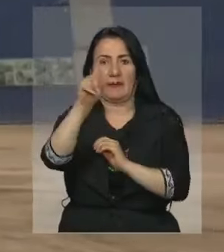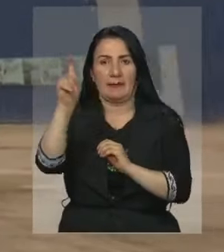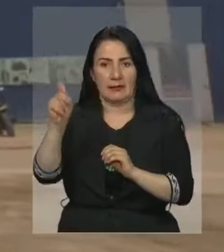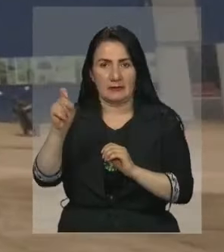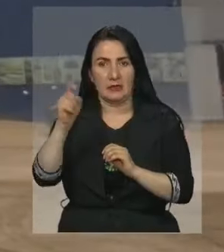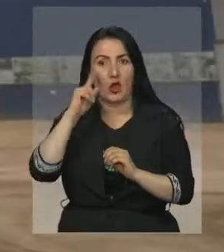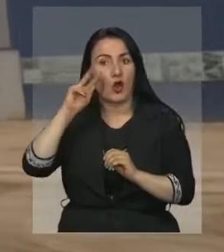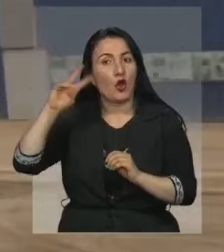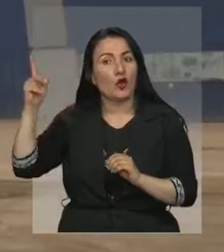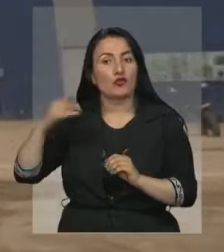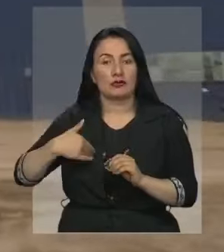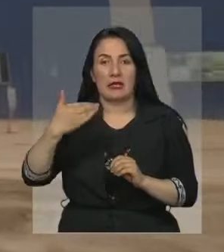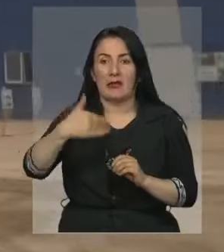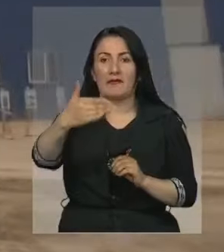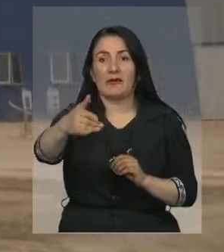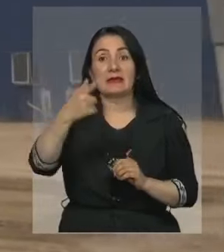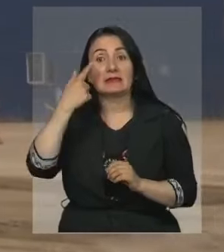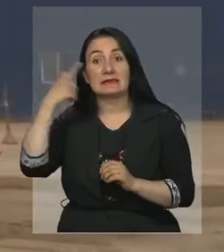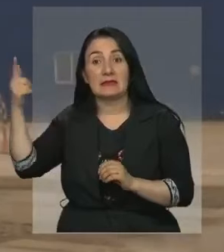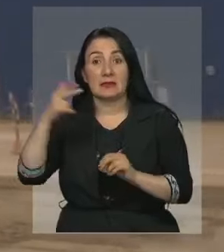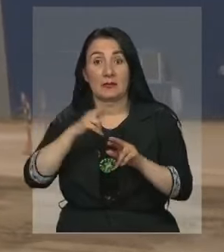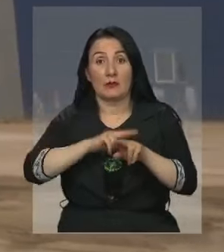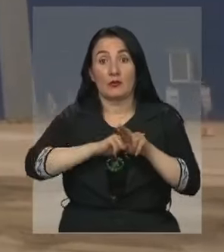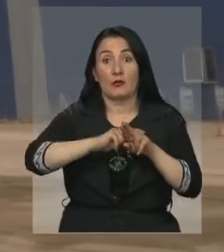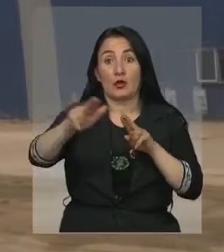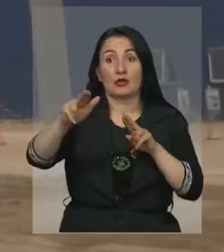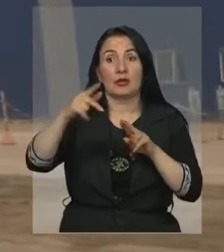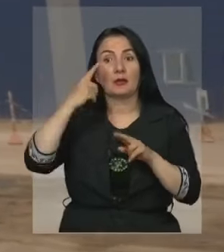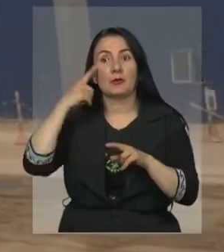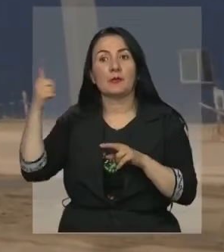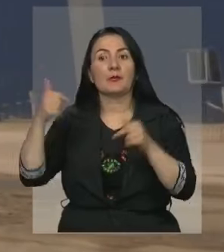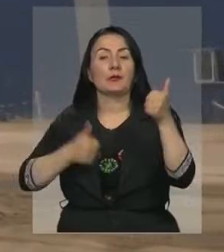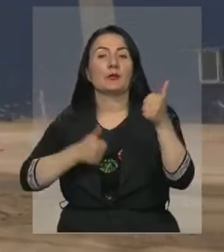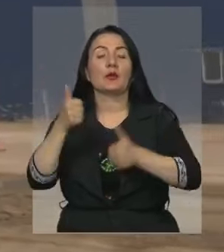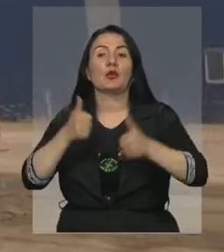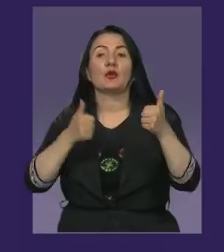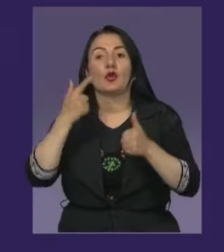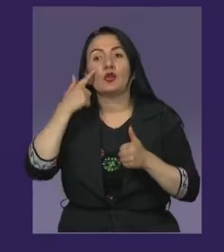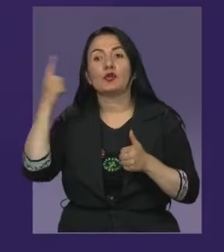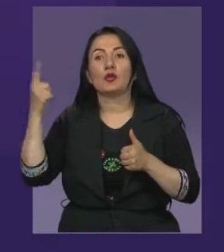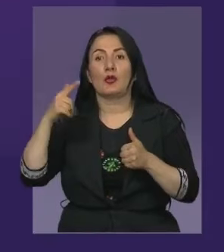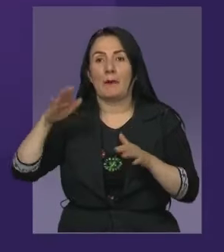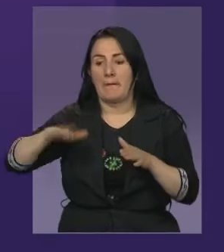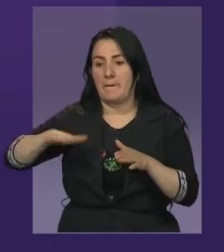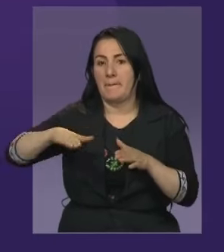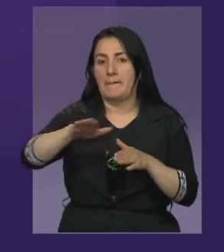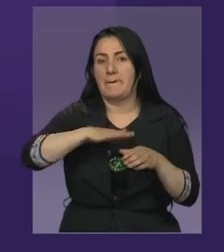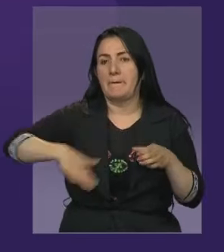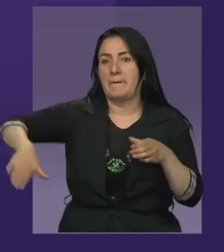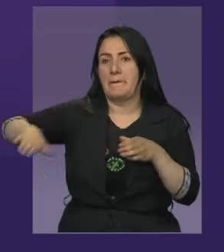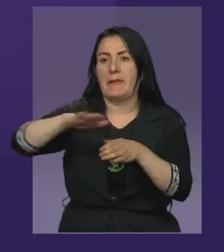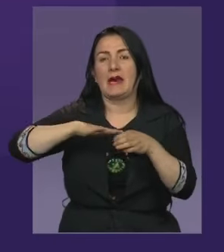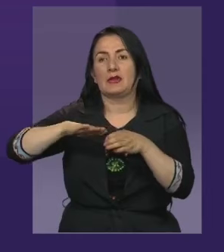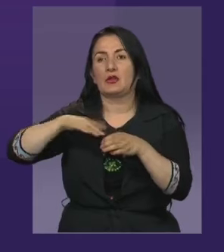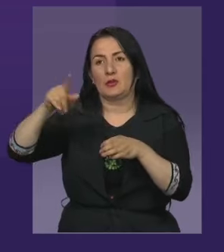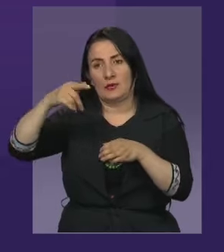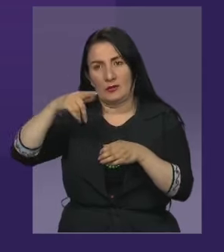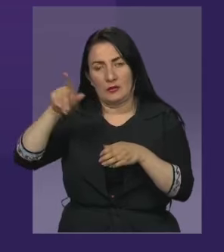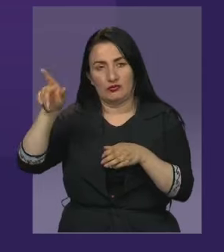Otros avances representativos de este proyecto de infraestructura se evidencian en el Patio Taller, cuya ejecución ya alcanzó